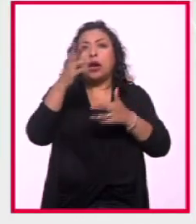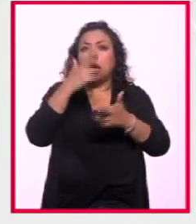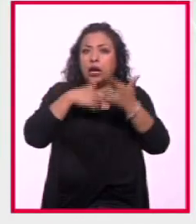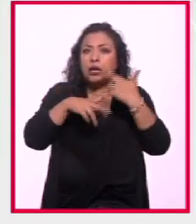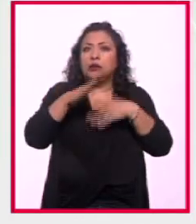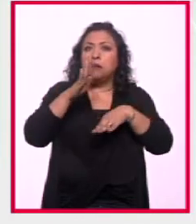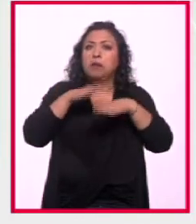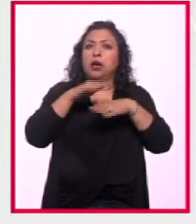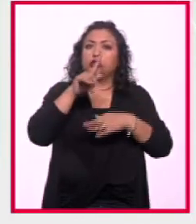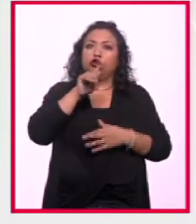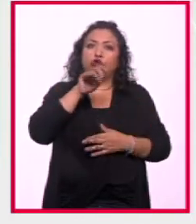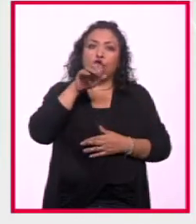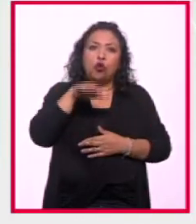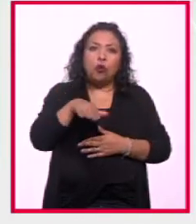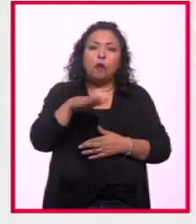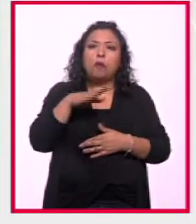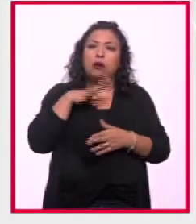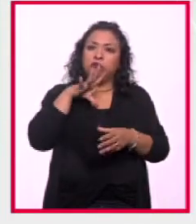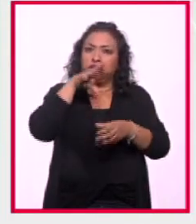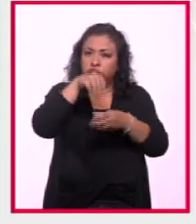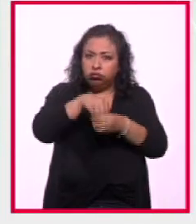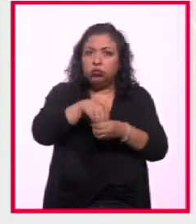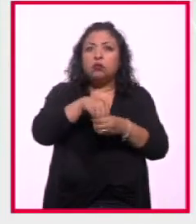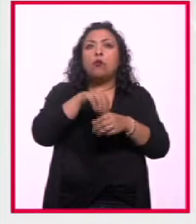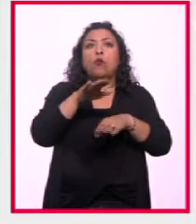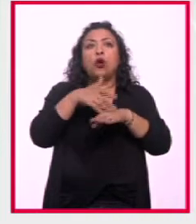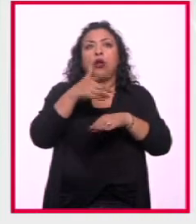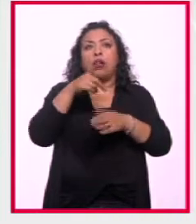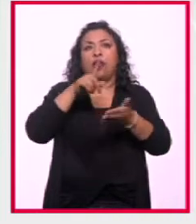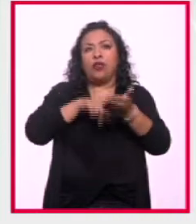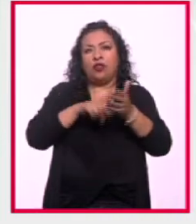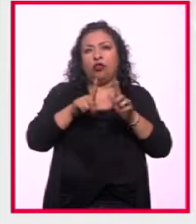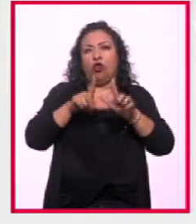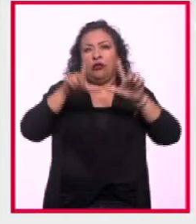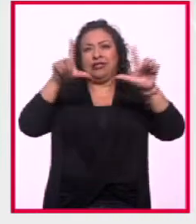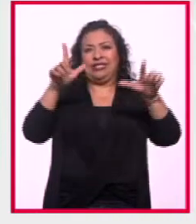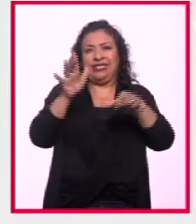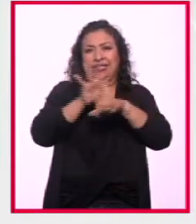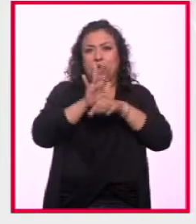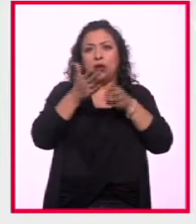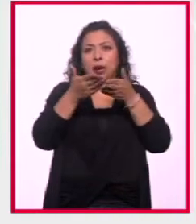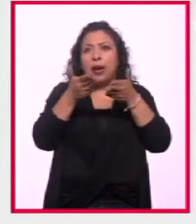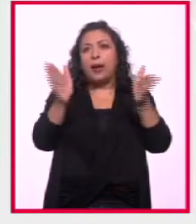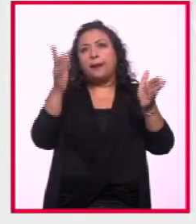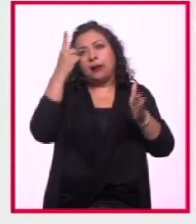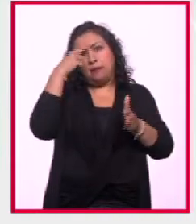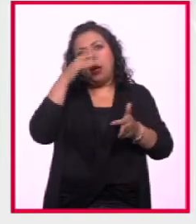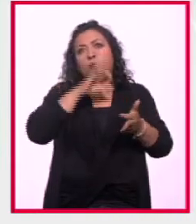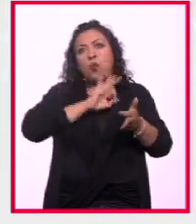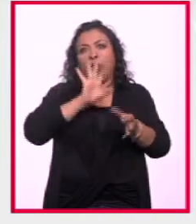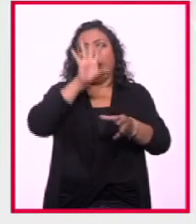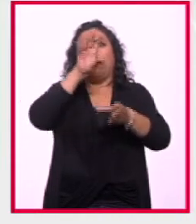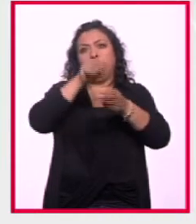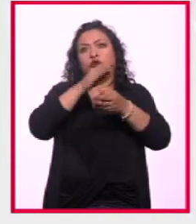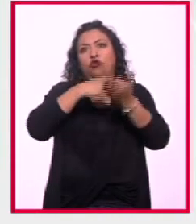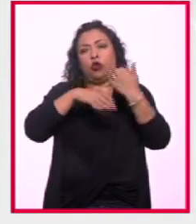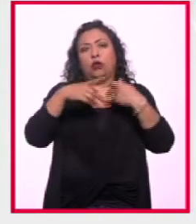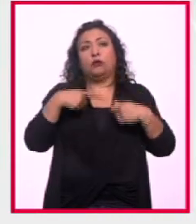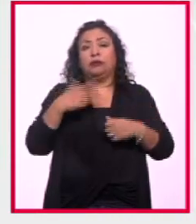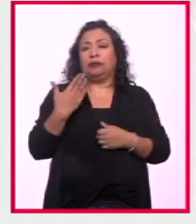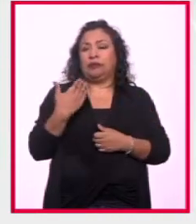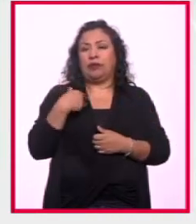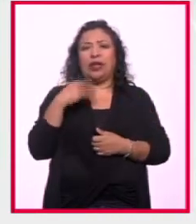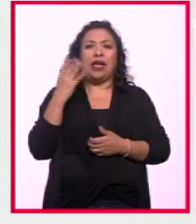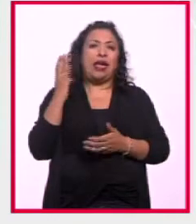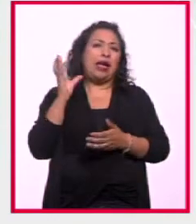mucho más incluyente porque al meter una pantalla de cine entonces abres un espacio para que esto ocurra recientemente la